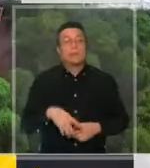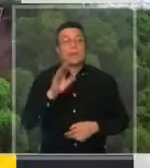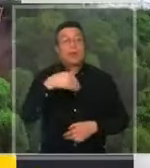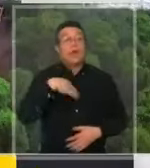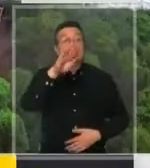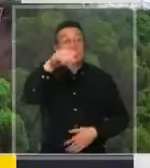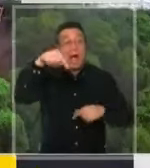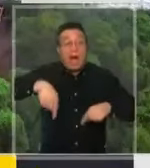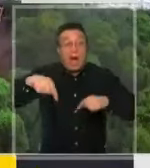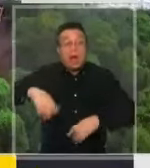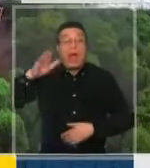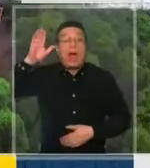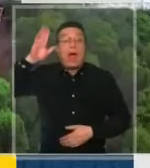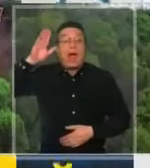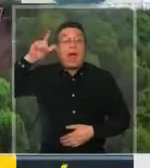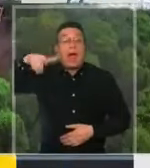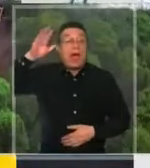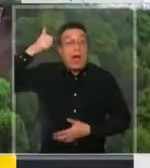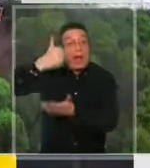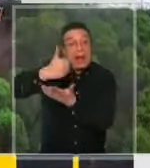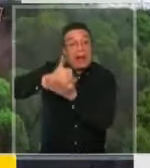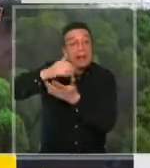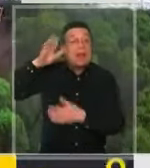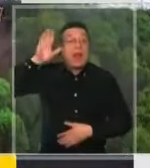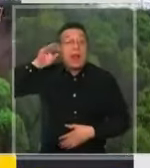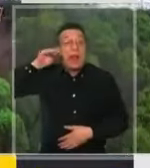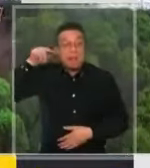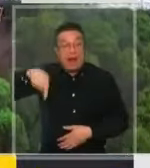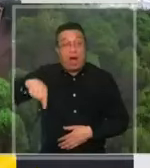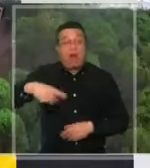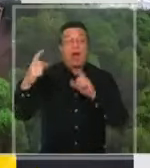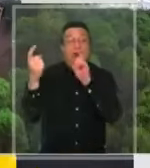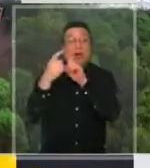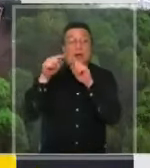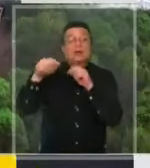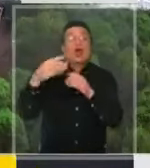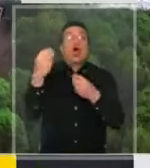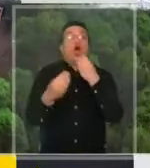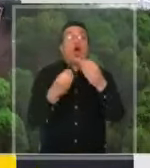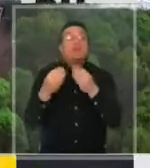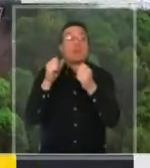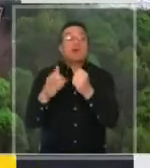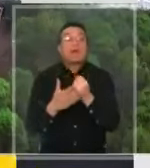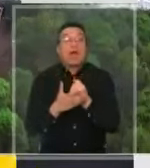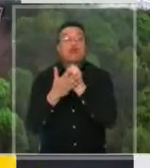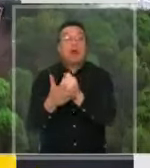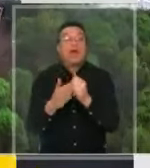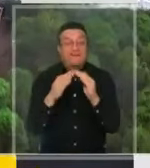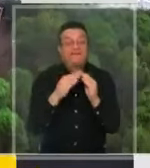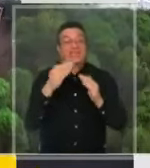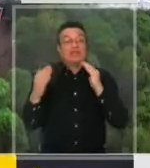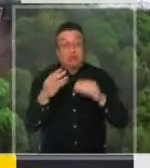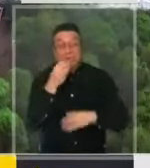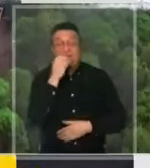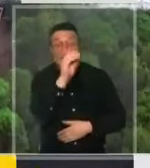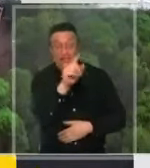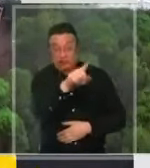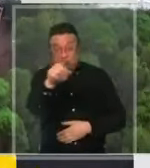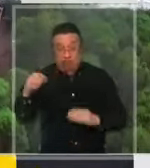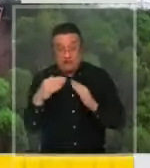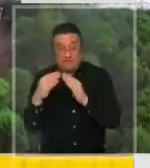de Lampa, Jonathan Opaso, para poder preguntarle, bueno, cómo poder ayudar a los vecinos. Dile a los vecinos que estamos con el